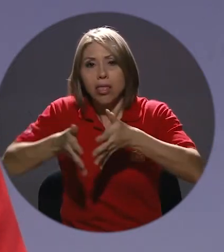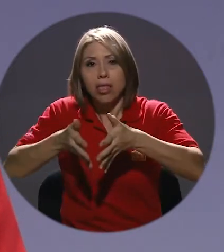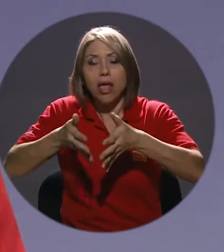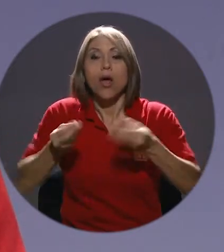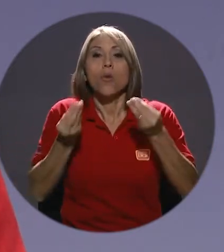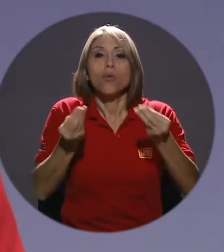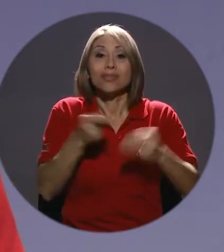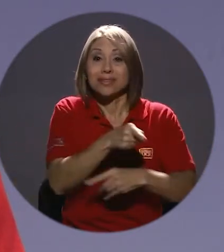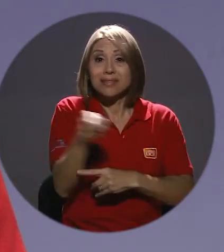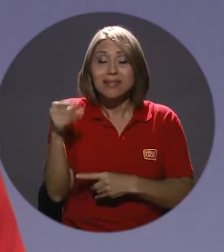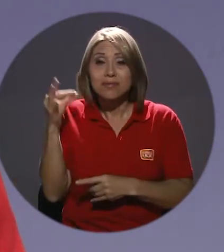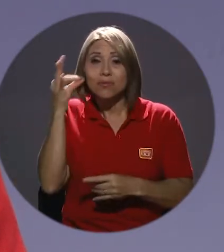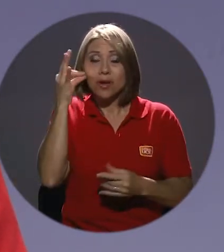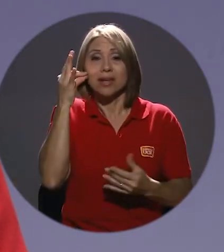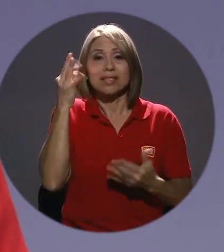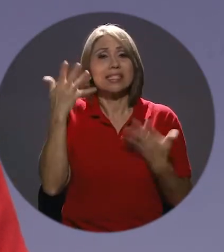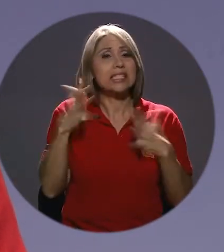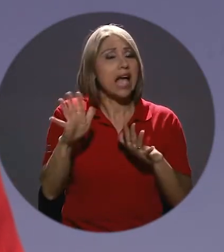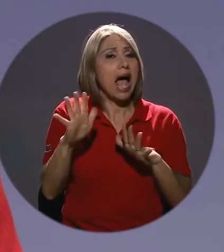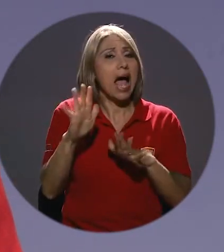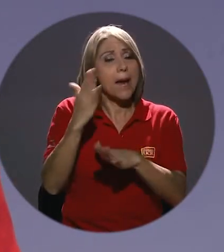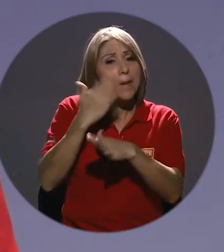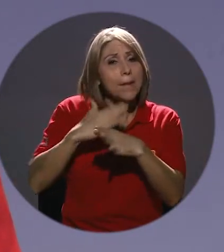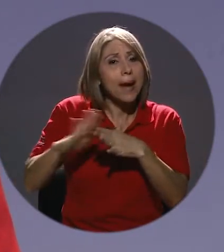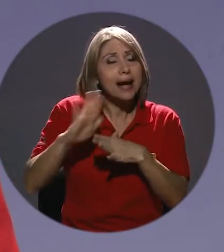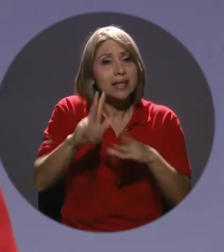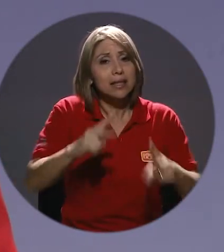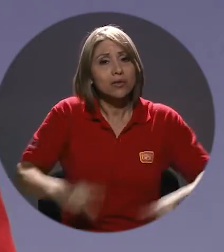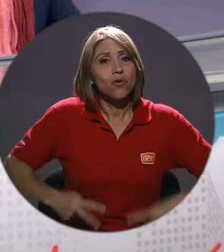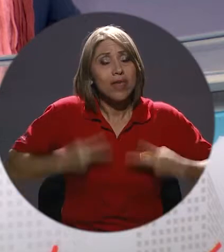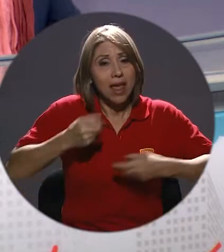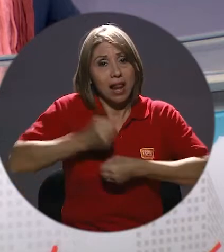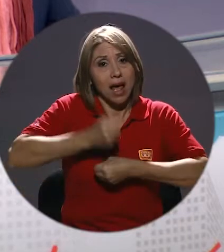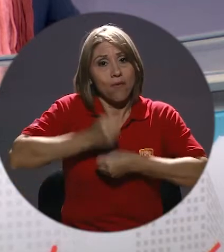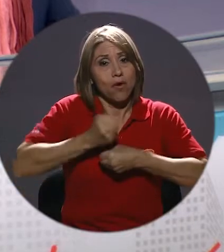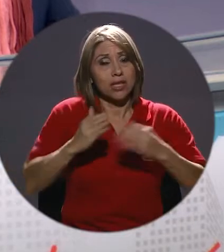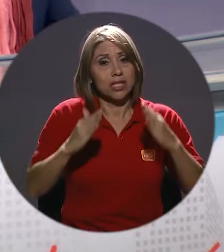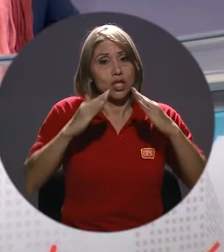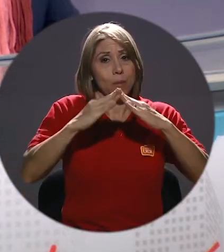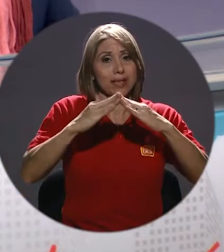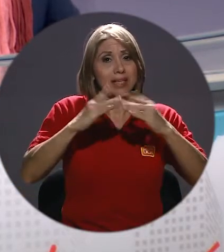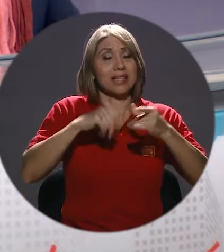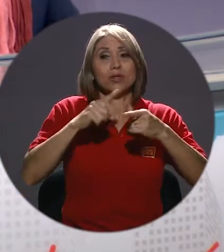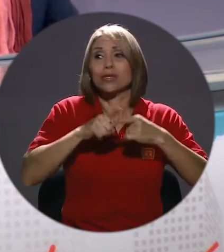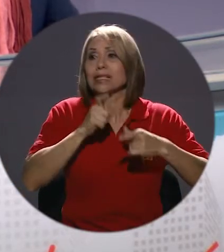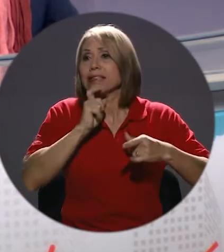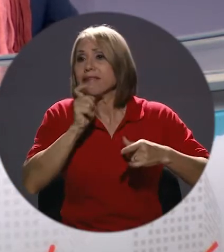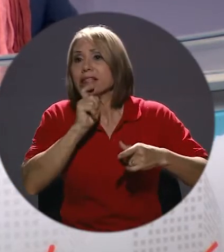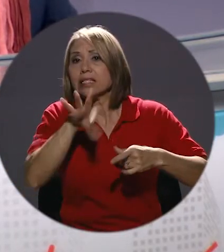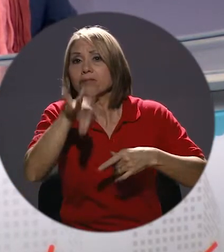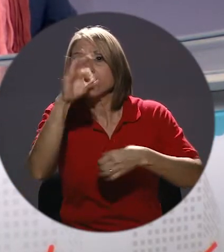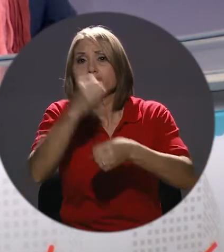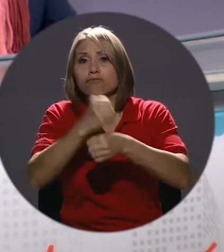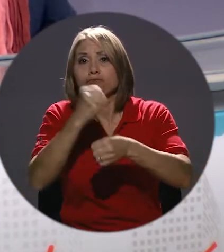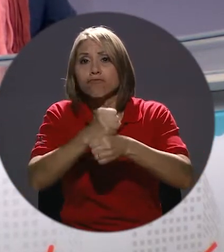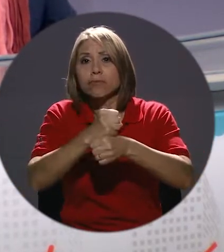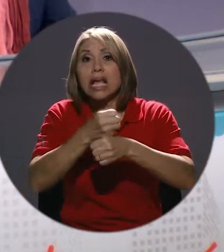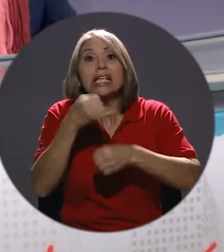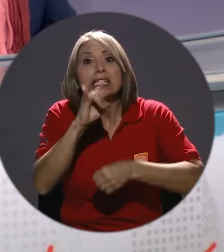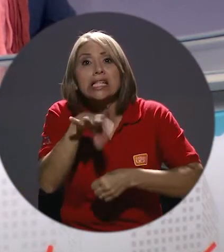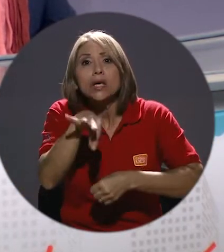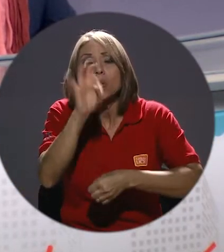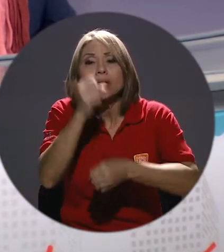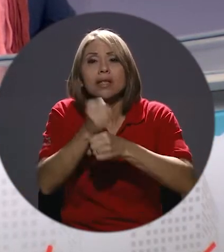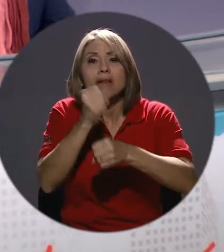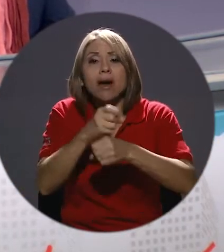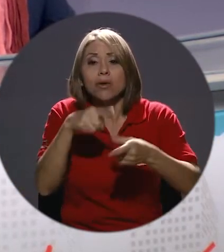han pasado parte de su vida en labores domésticas, se les complica mucho incorporarse al mercado, y cuando lo hacen en labores